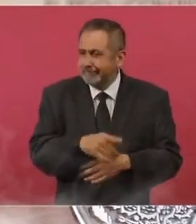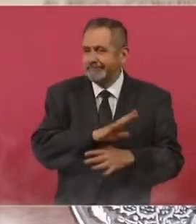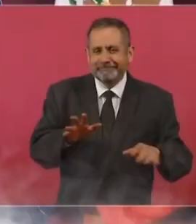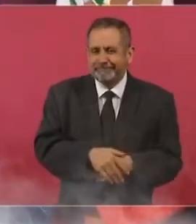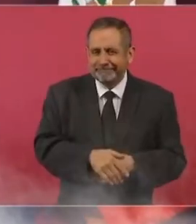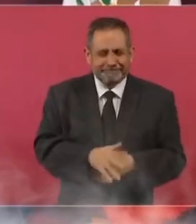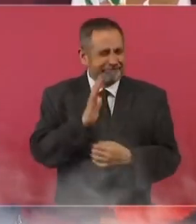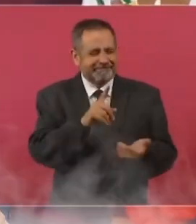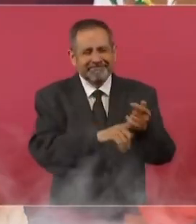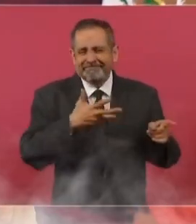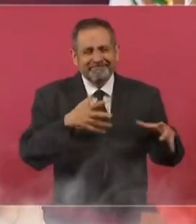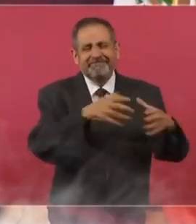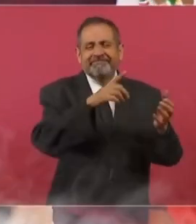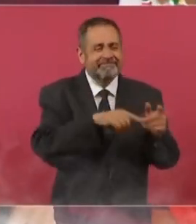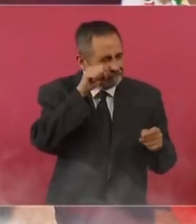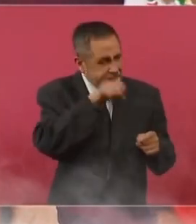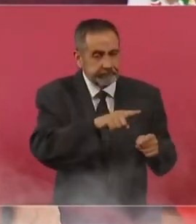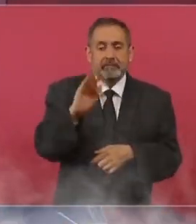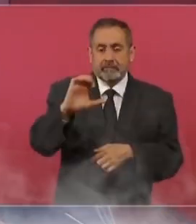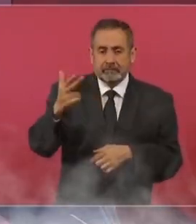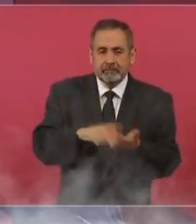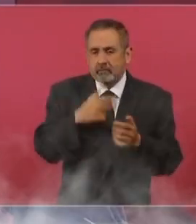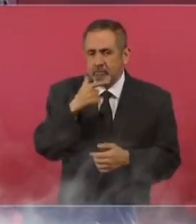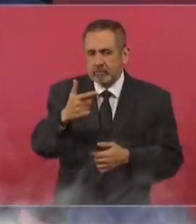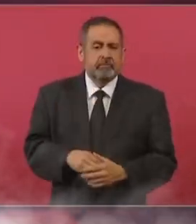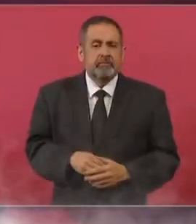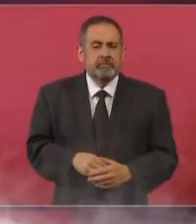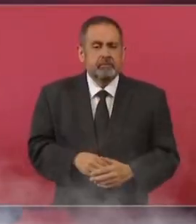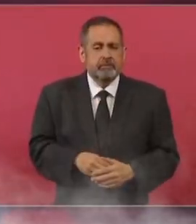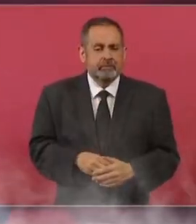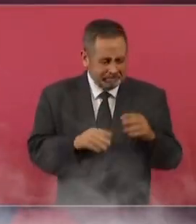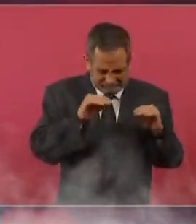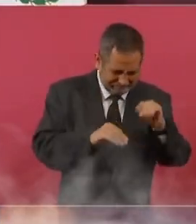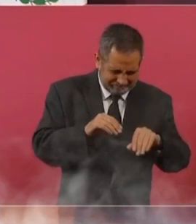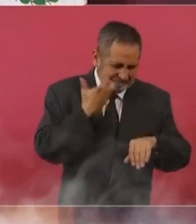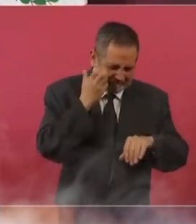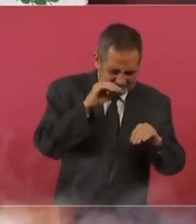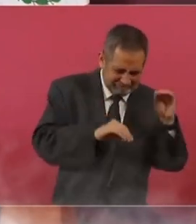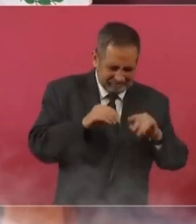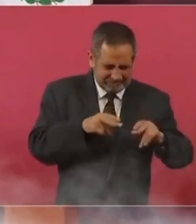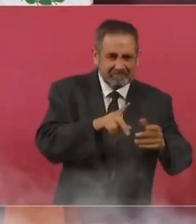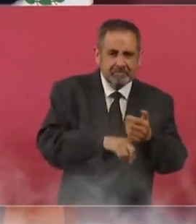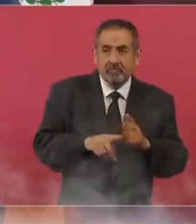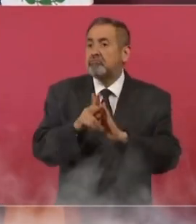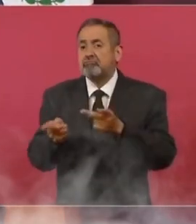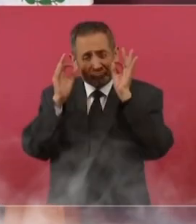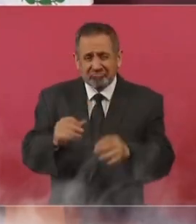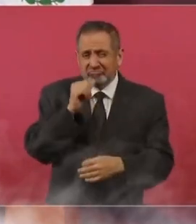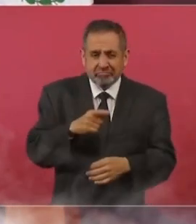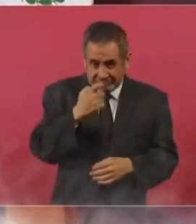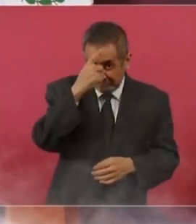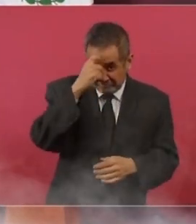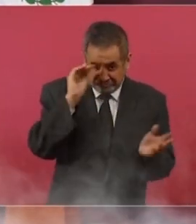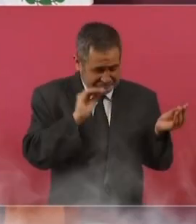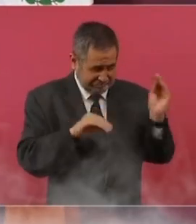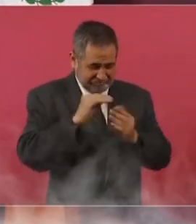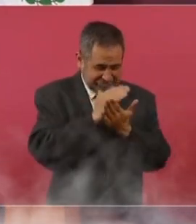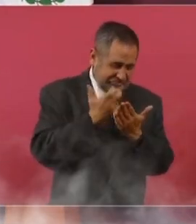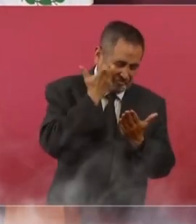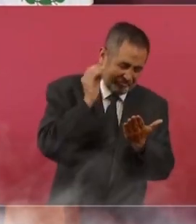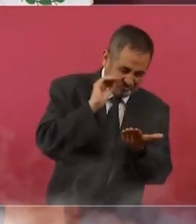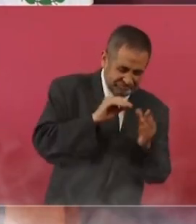está. Ayer vi una encuesta. Guillermo Valdés. Cuchareada, no. Claro que no hizo nada de encuesta. O sea, la fabricó